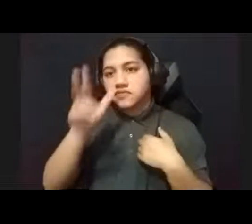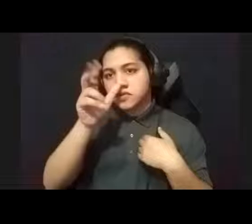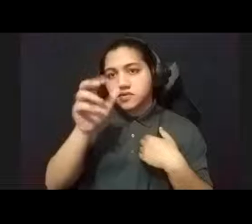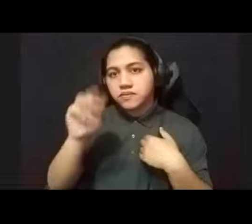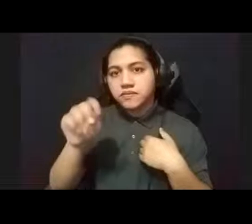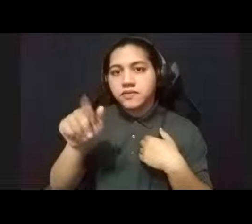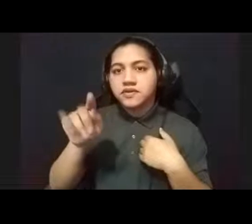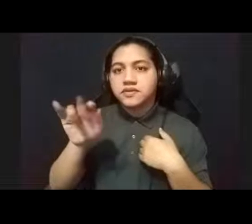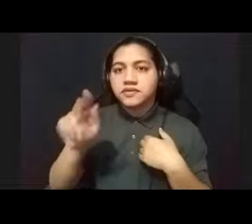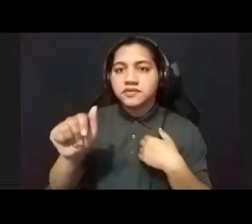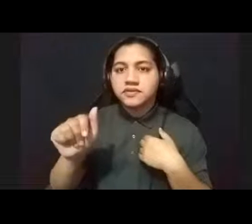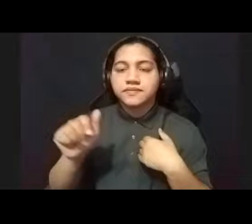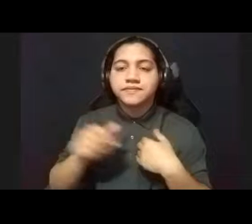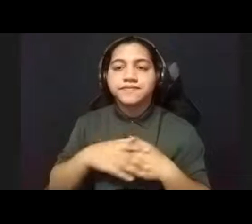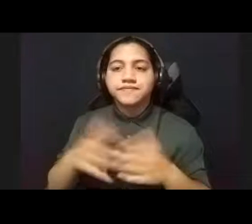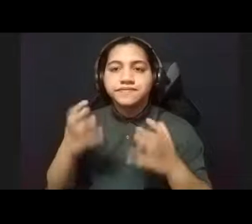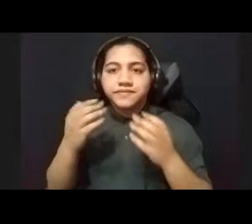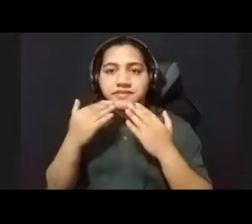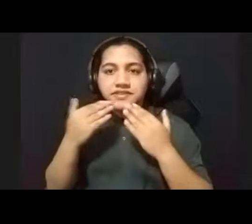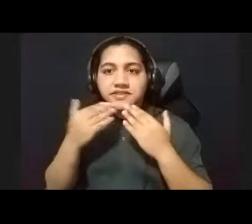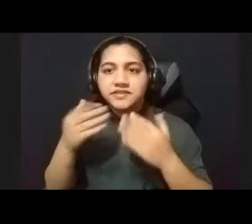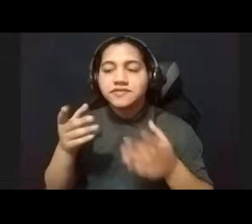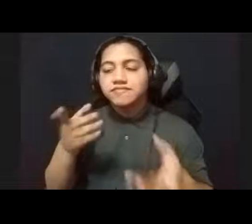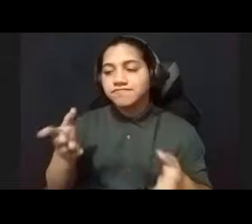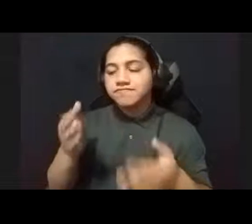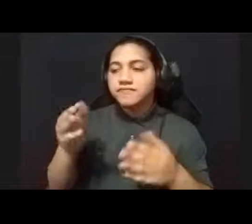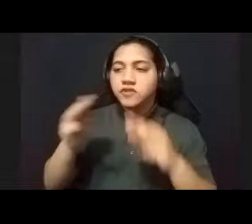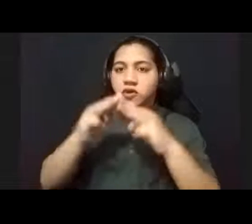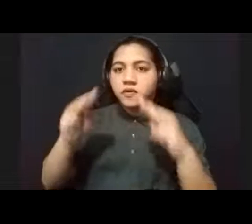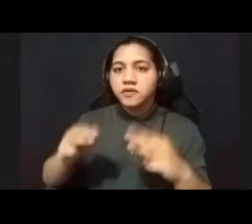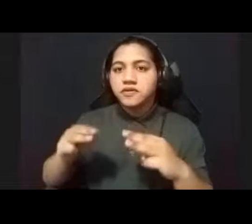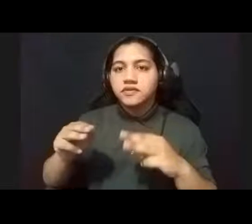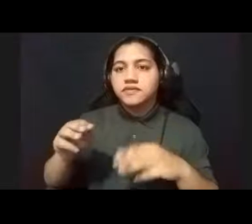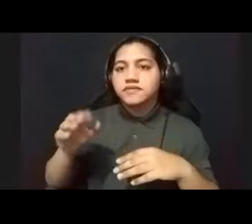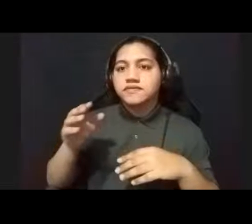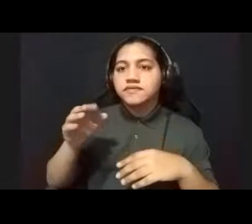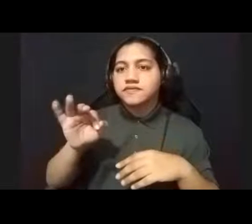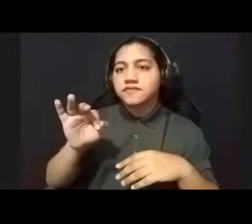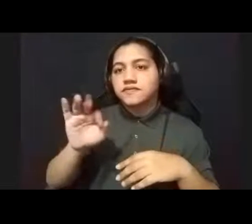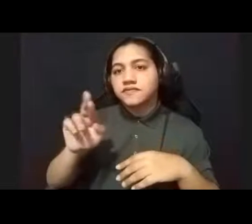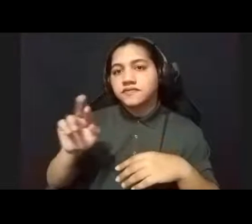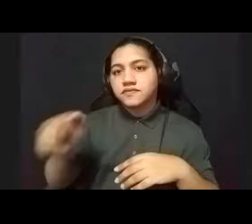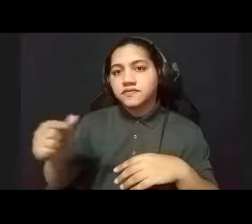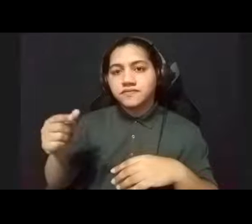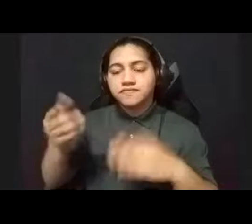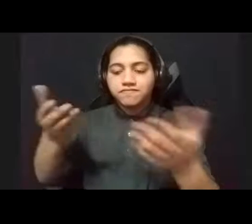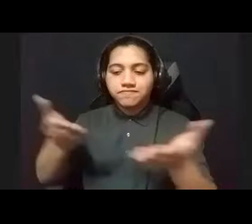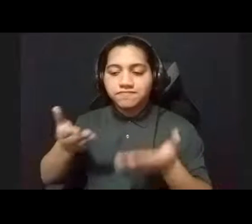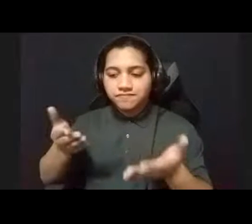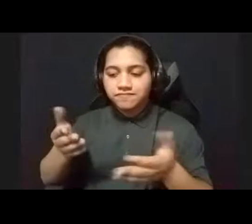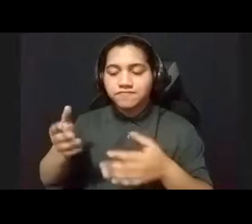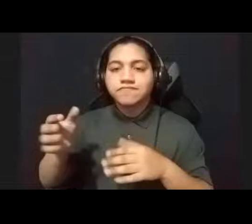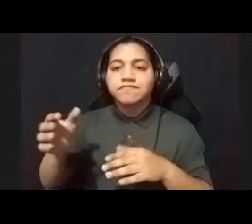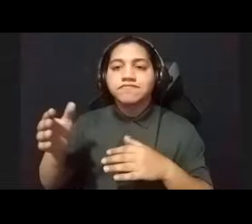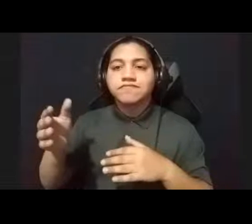Martina. Quiero agradecer a la directiva del museo, doña Felisa Rincón de Gautier, por invitarme a compartir